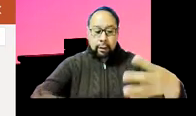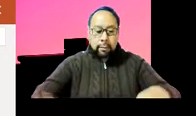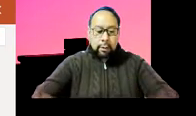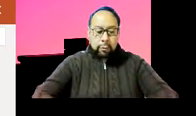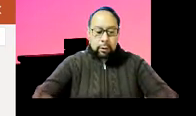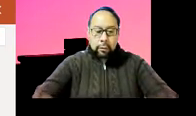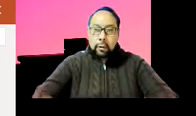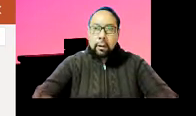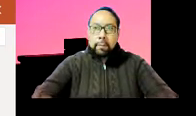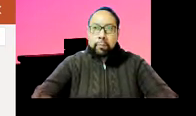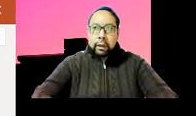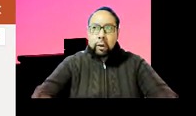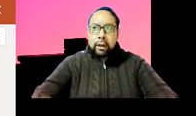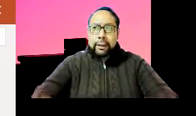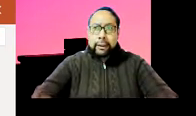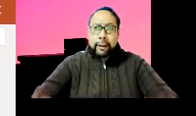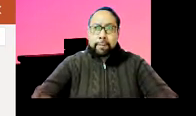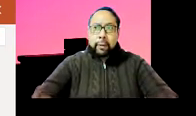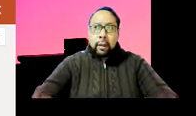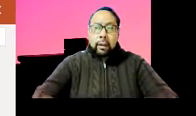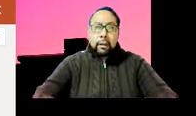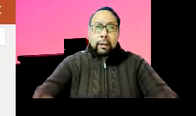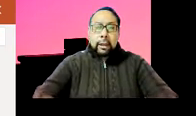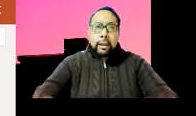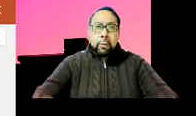otra clase que también hemos visto, que yo les decía,